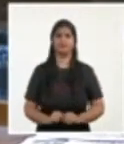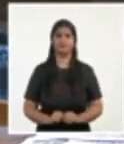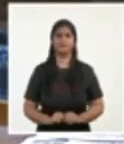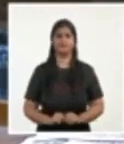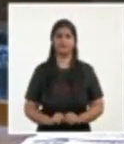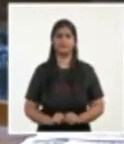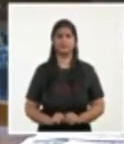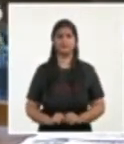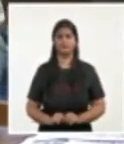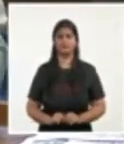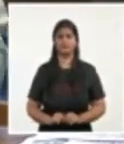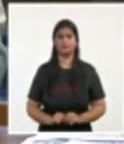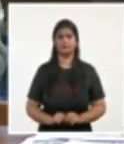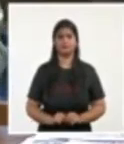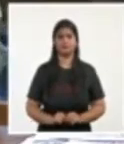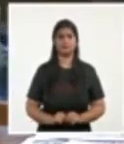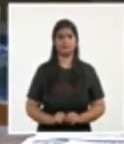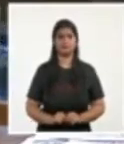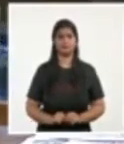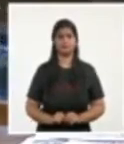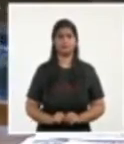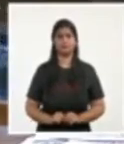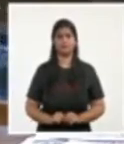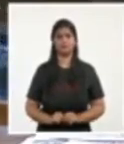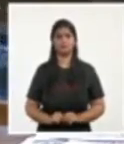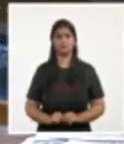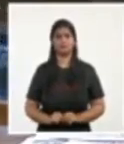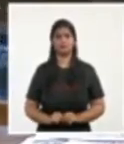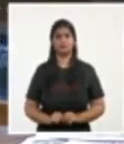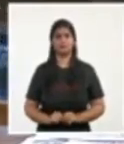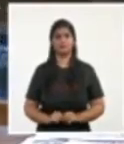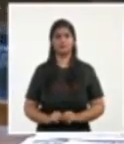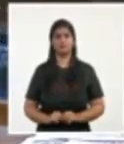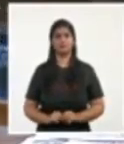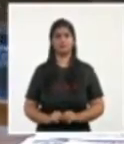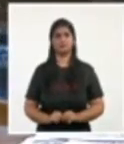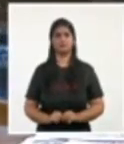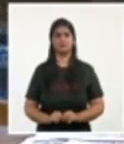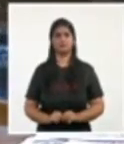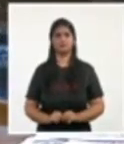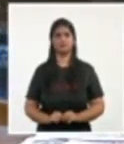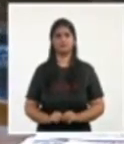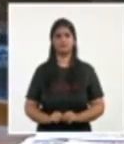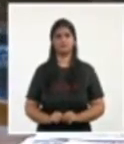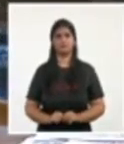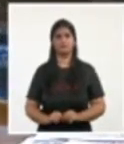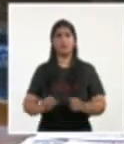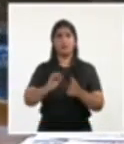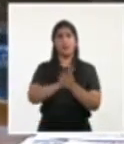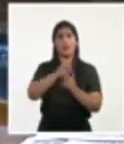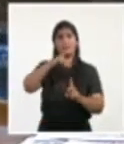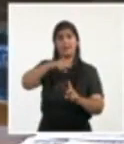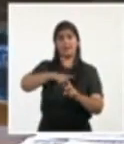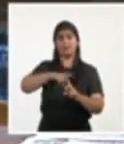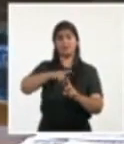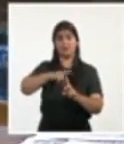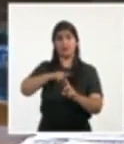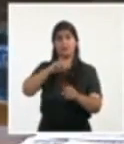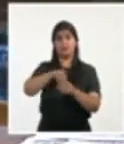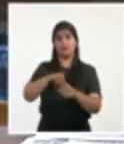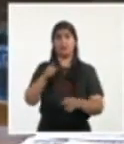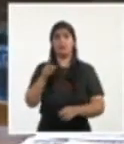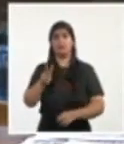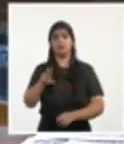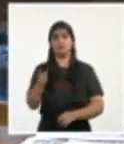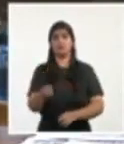han empezado a crecer el resto de las provincias. Matanza, con un 12,8% de los casos, y Santiago